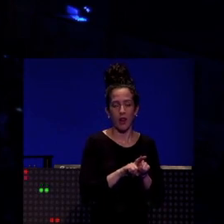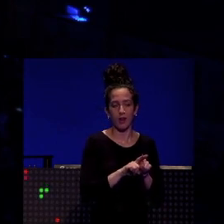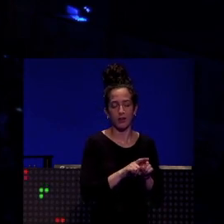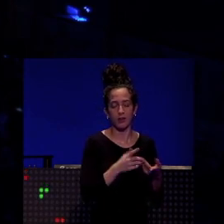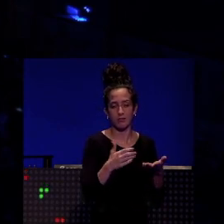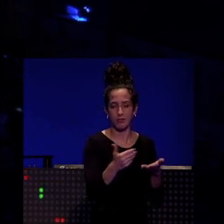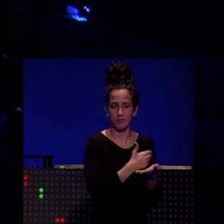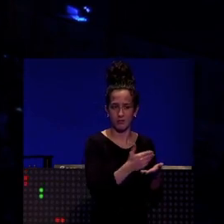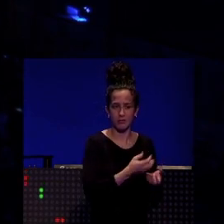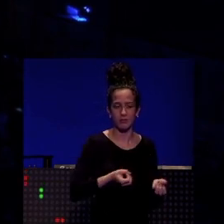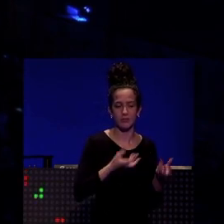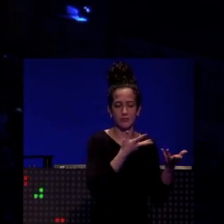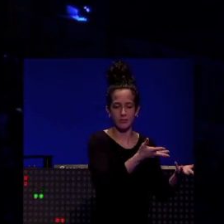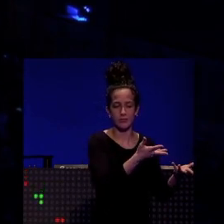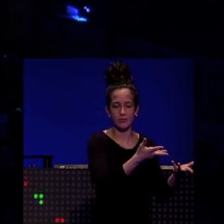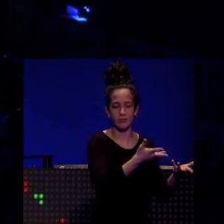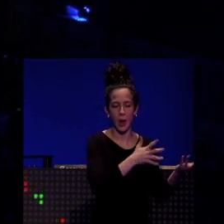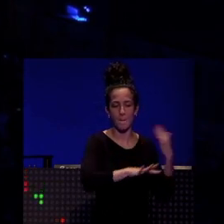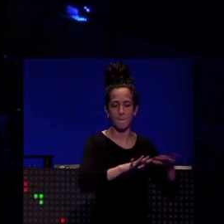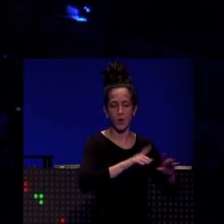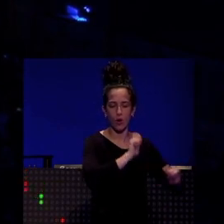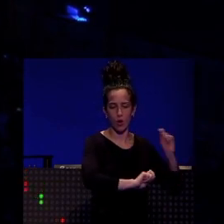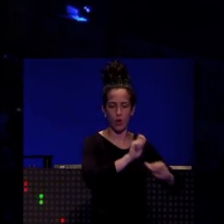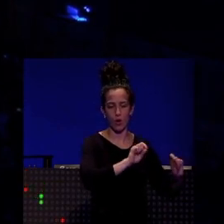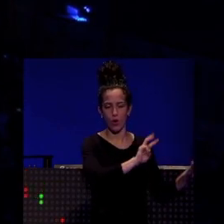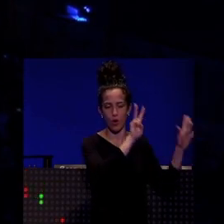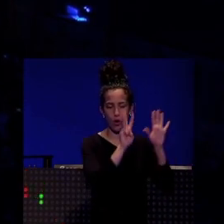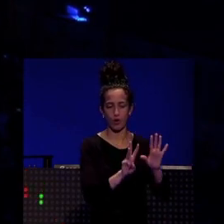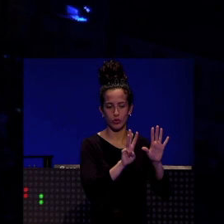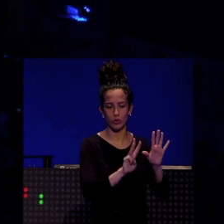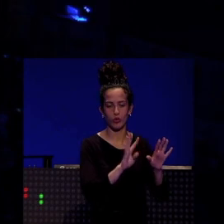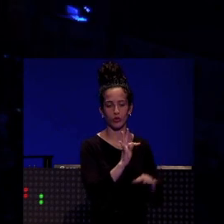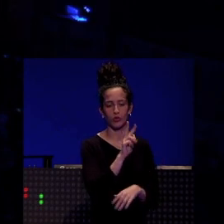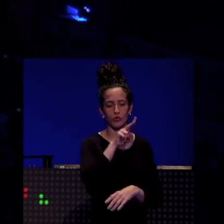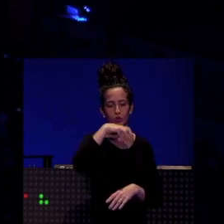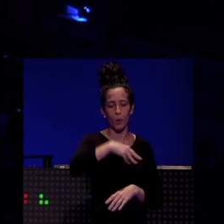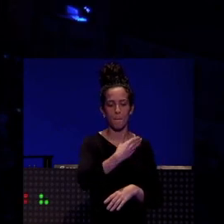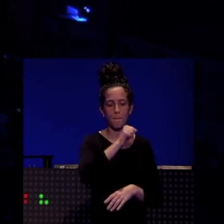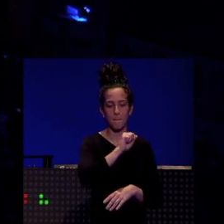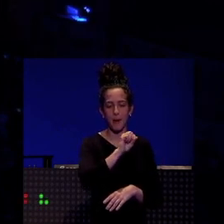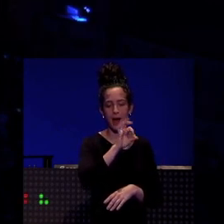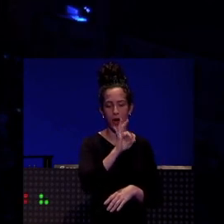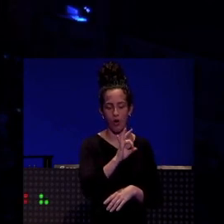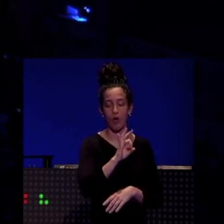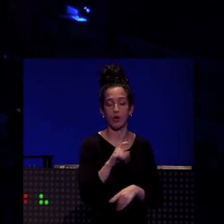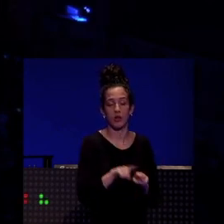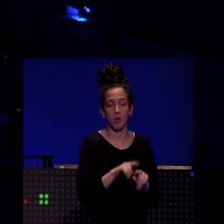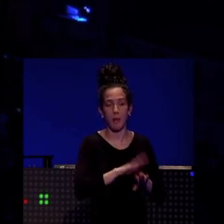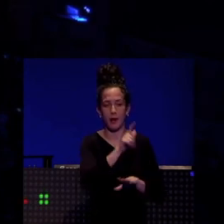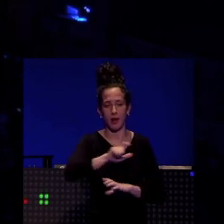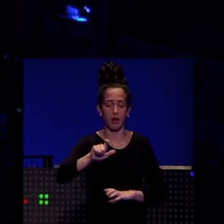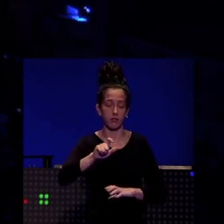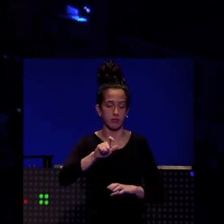a causas benéficas relacionadas con los animales un poquito nuestro